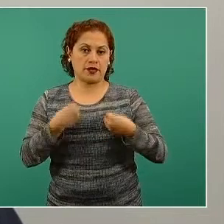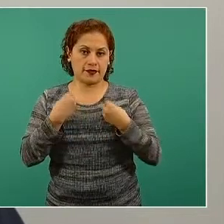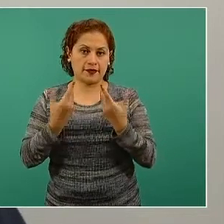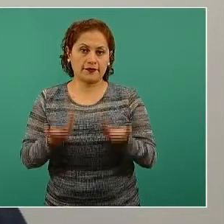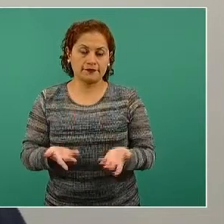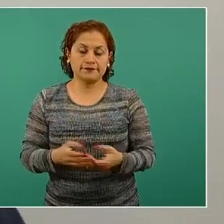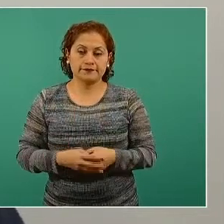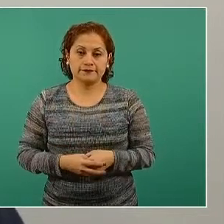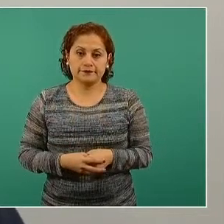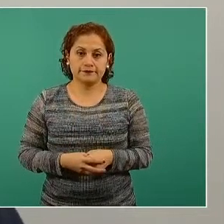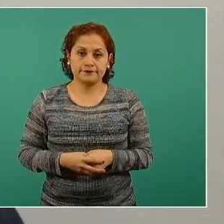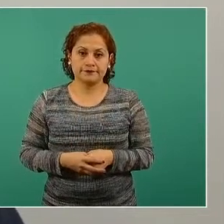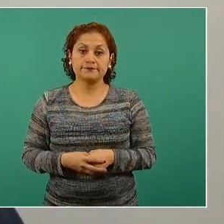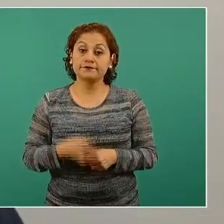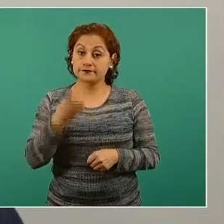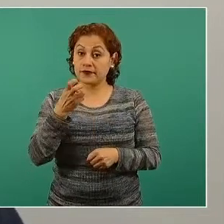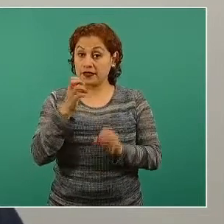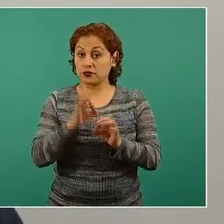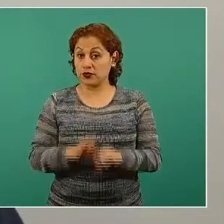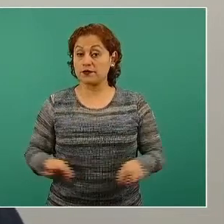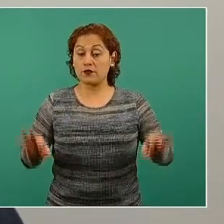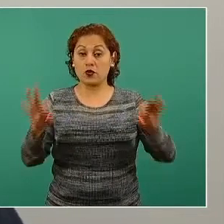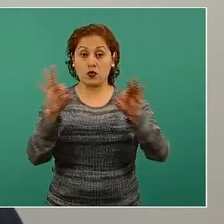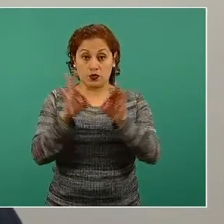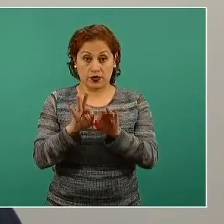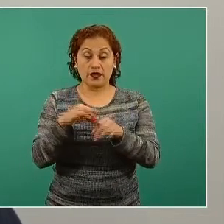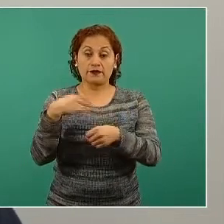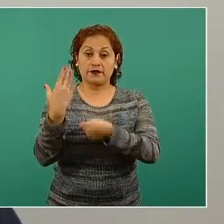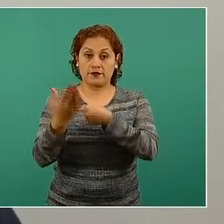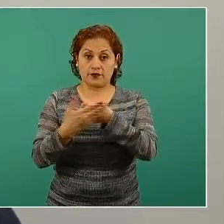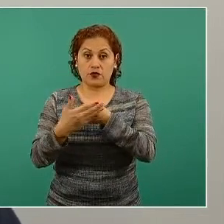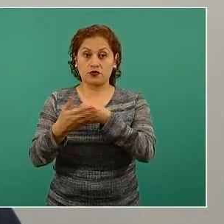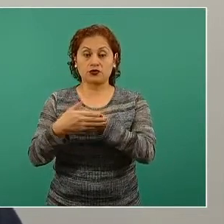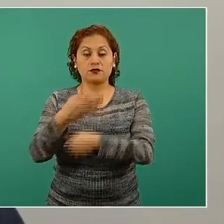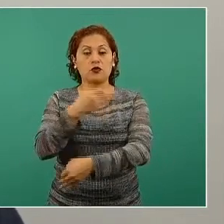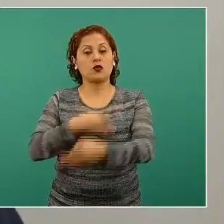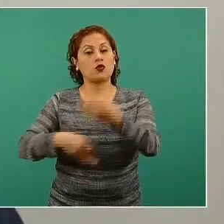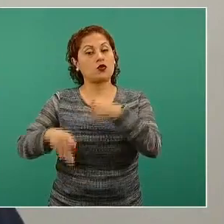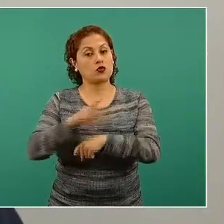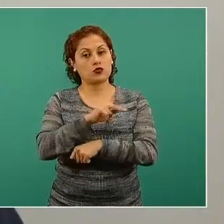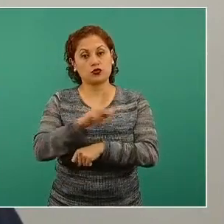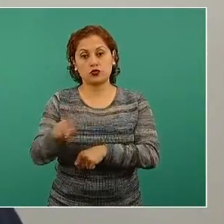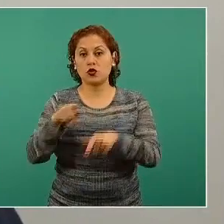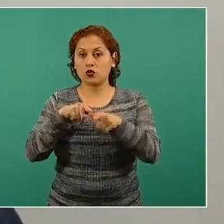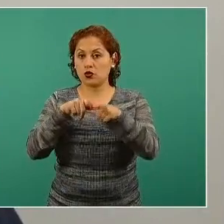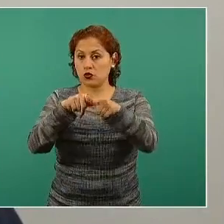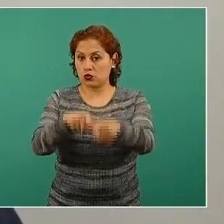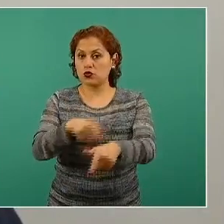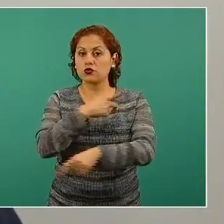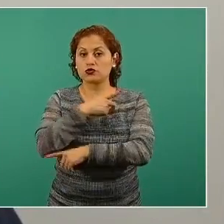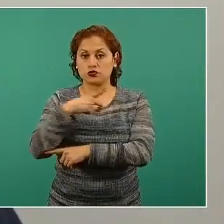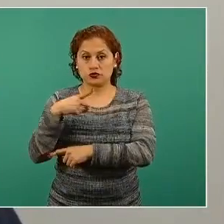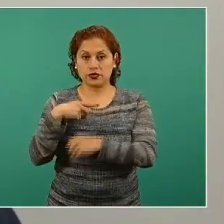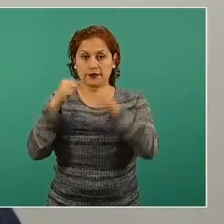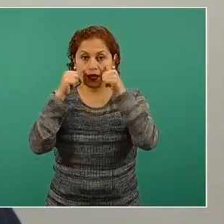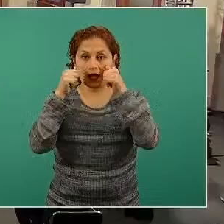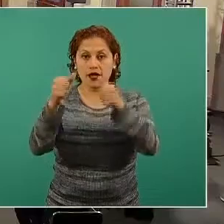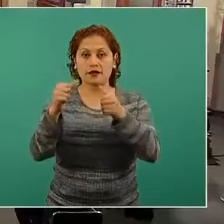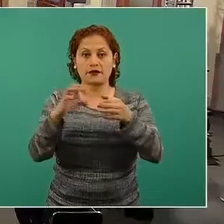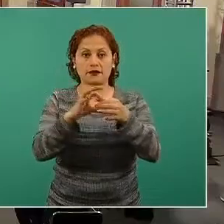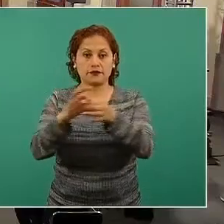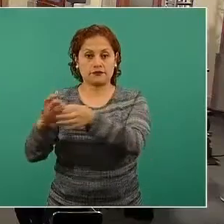será un punto fundamental que tengamos y que tenemos que seguir trabajando con toda la población de manera